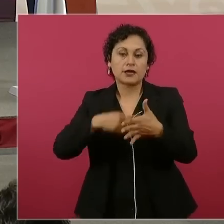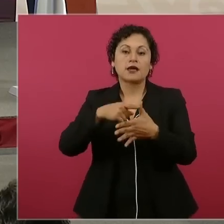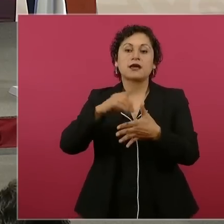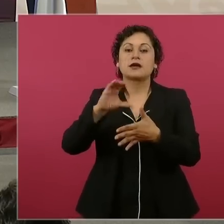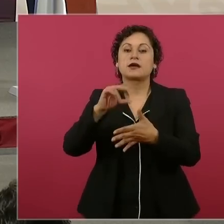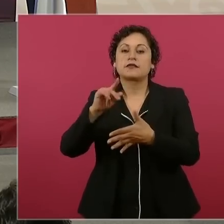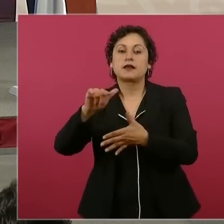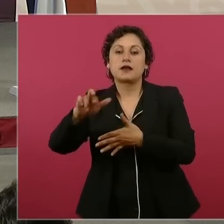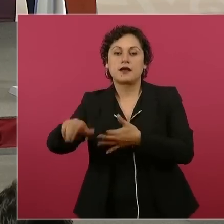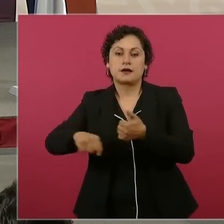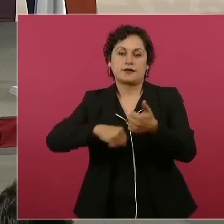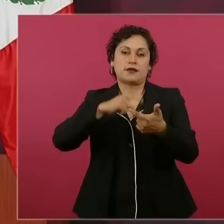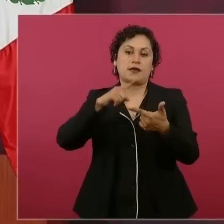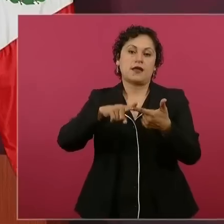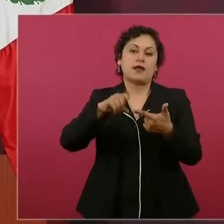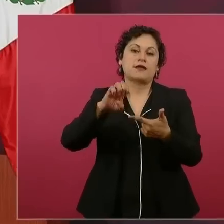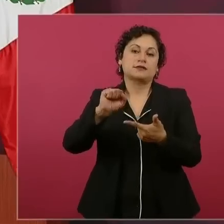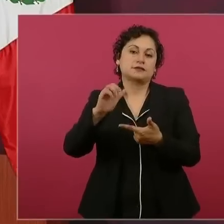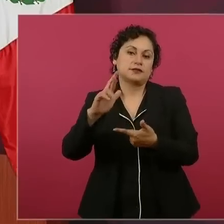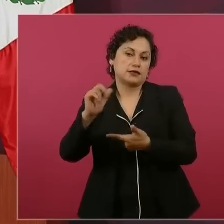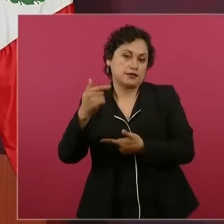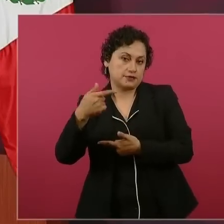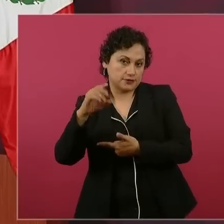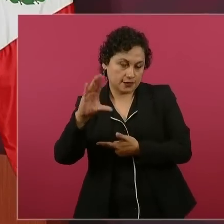Candelaria, Escárcega,